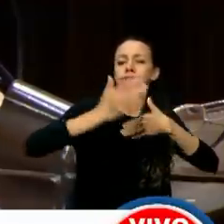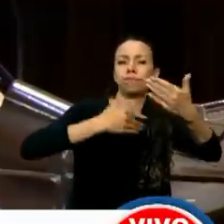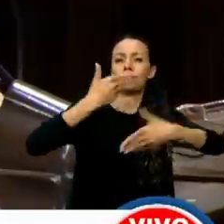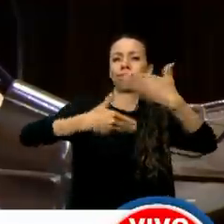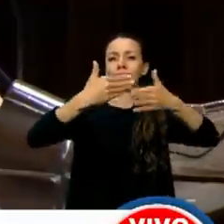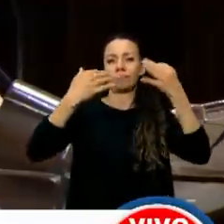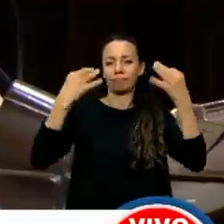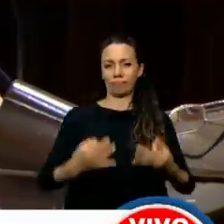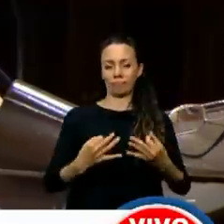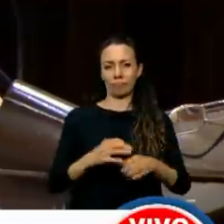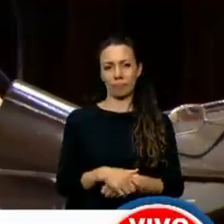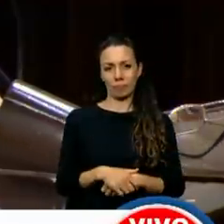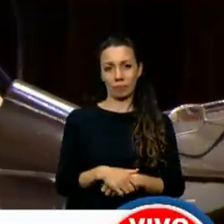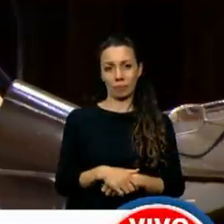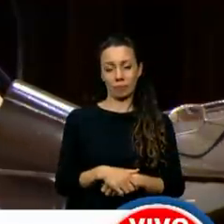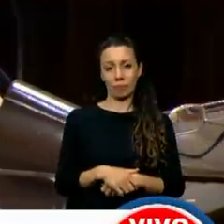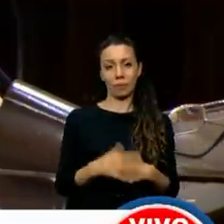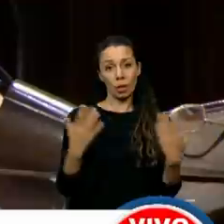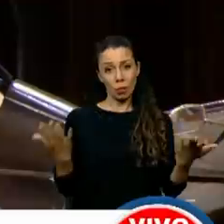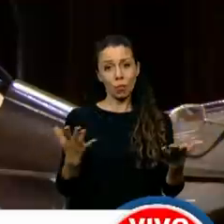y para eso es más que claro